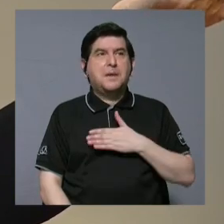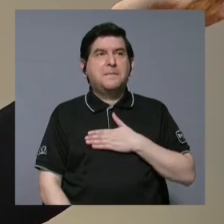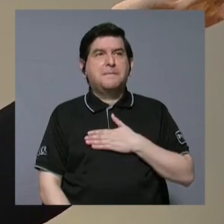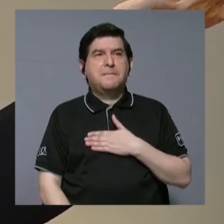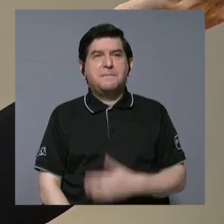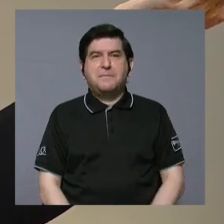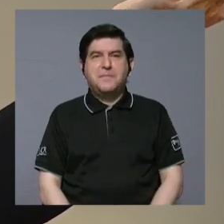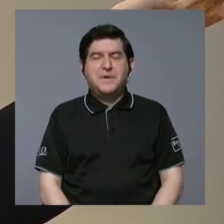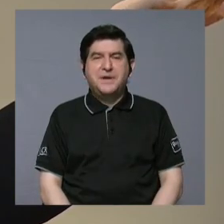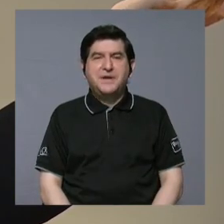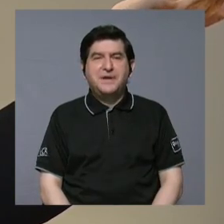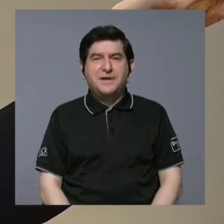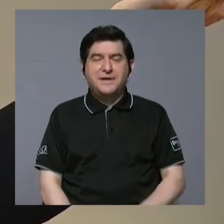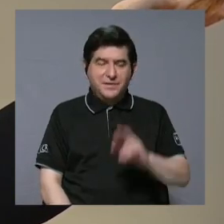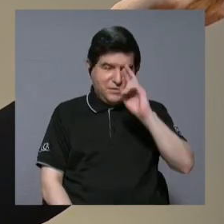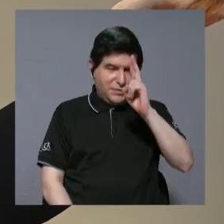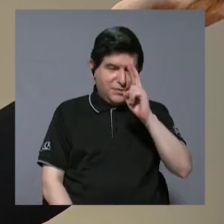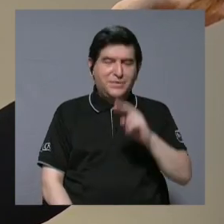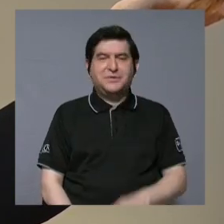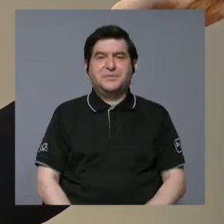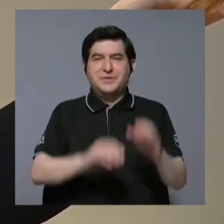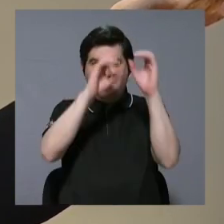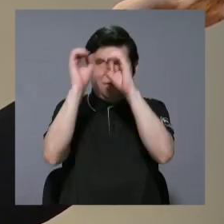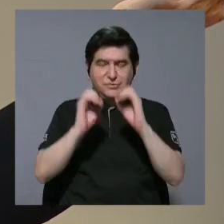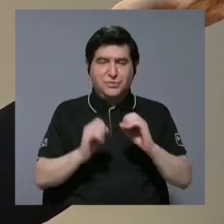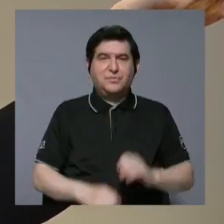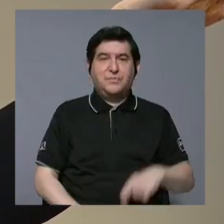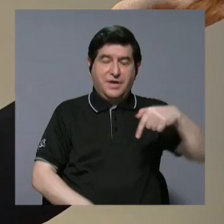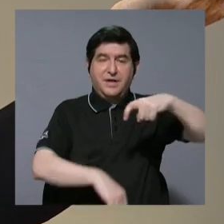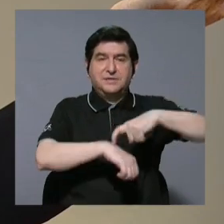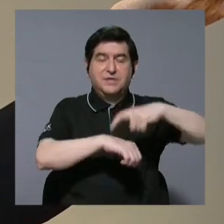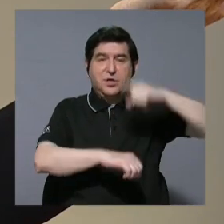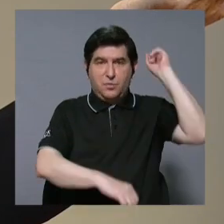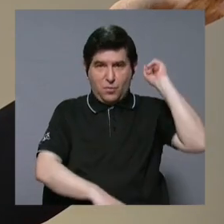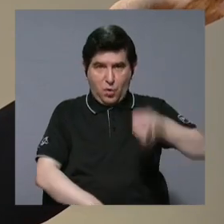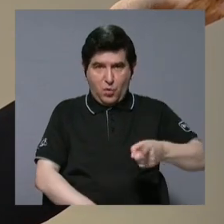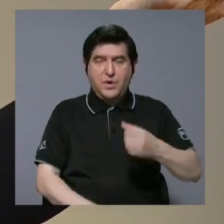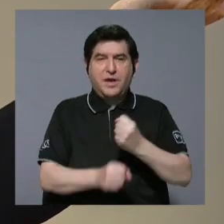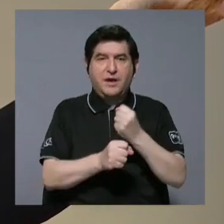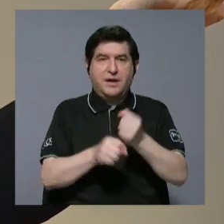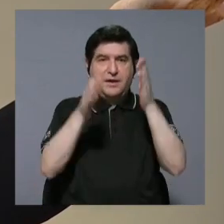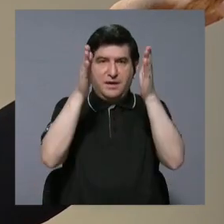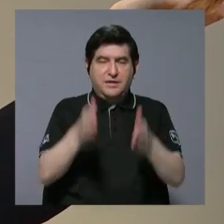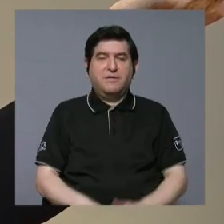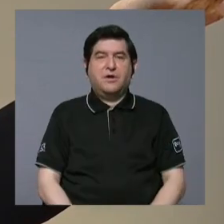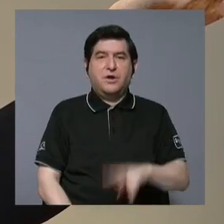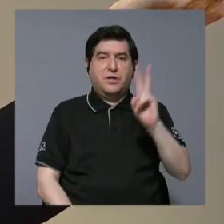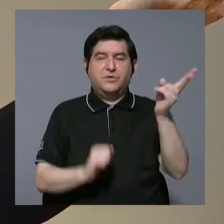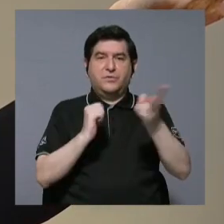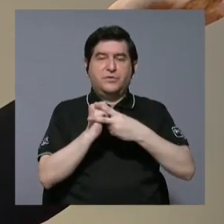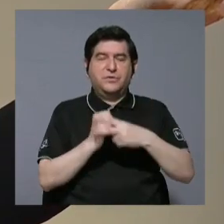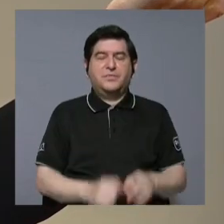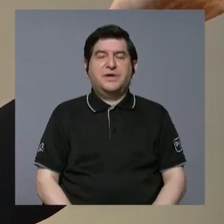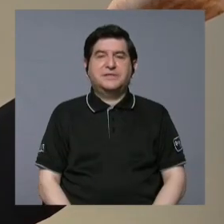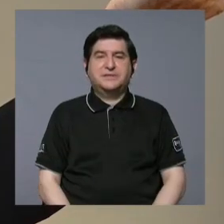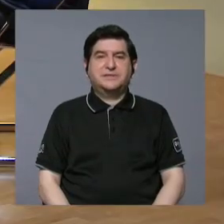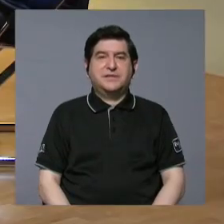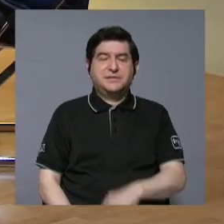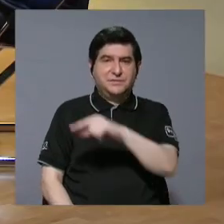admirados Zoom, parece que en estos días obligaron a los trabajadores a ir 2 veces por semana a la